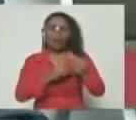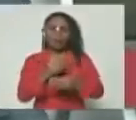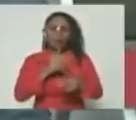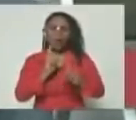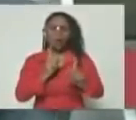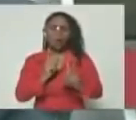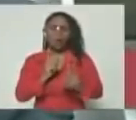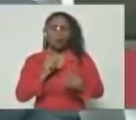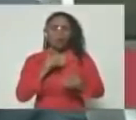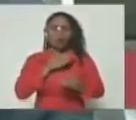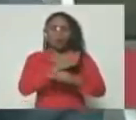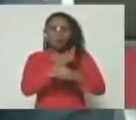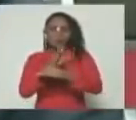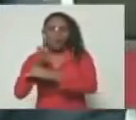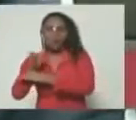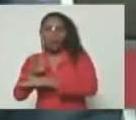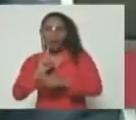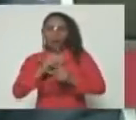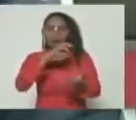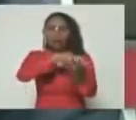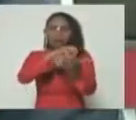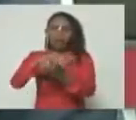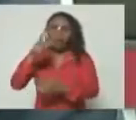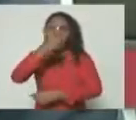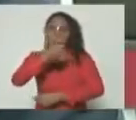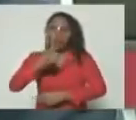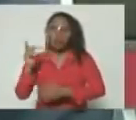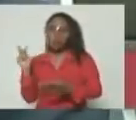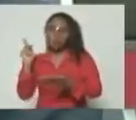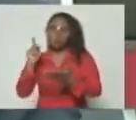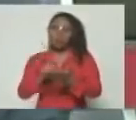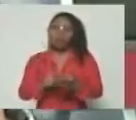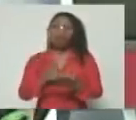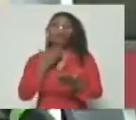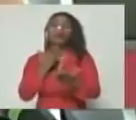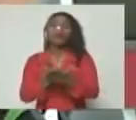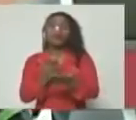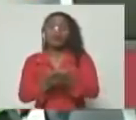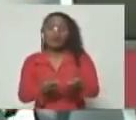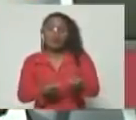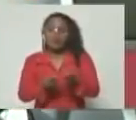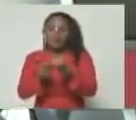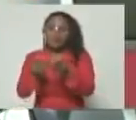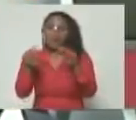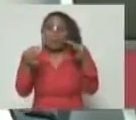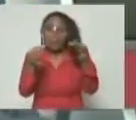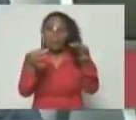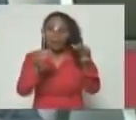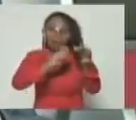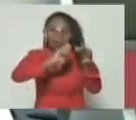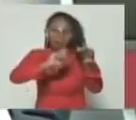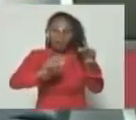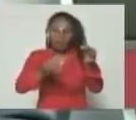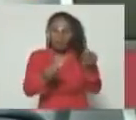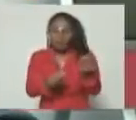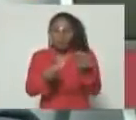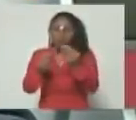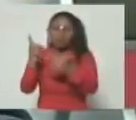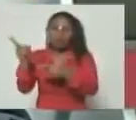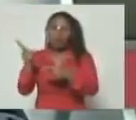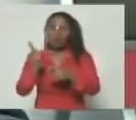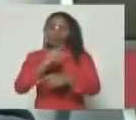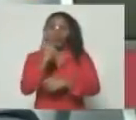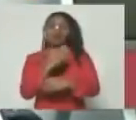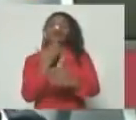ciudades más importantes del país, la gente llegaba con sus contribuciones, con sus papelitos, los famosos papelitos, pero estos papelitos no eran para